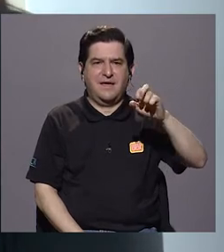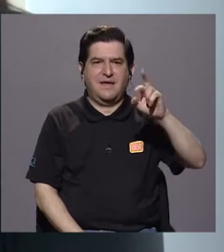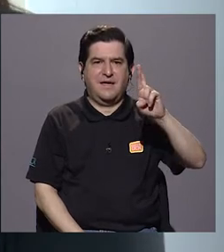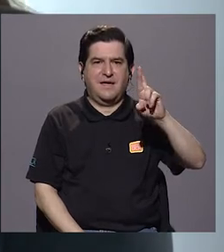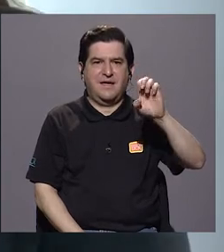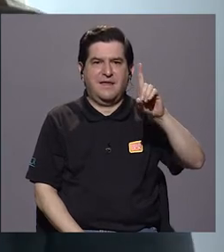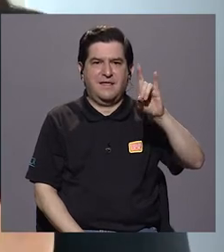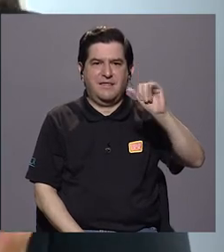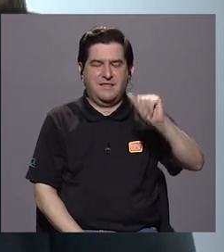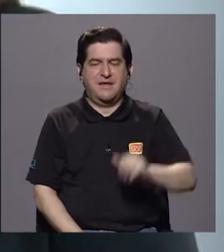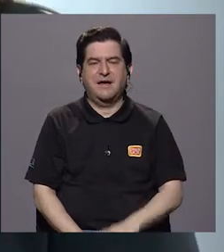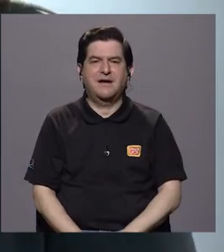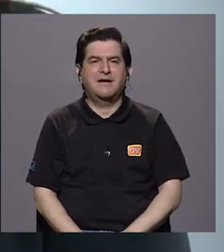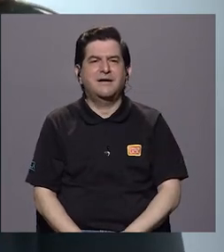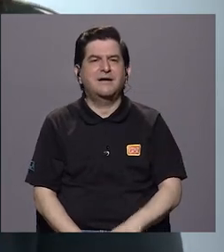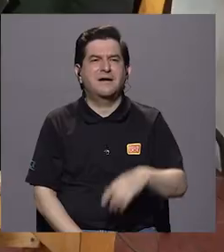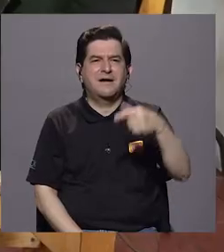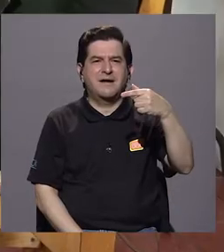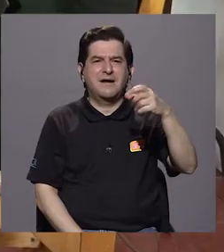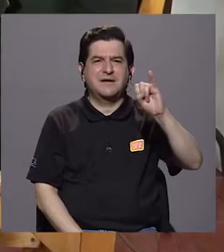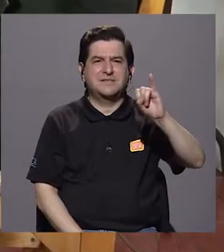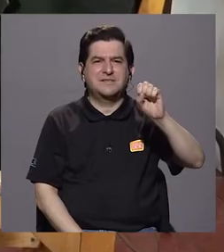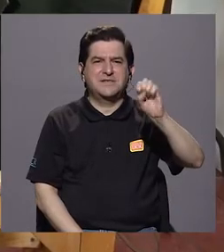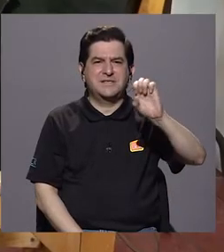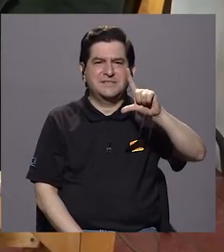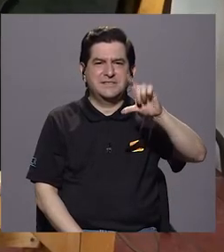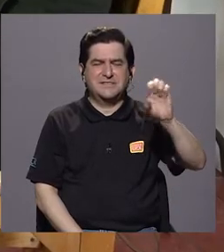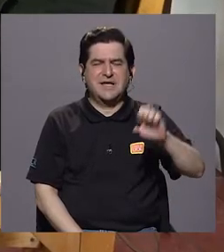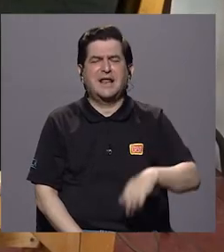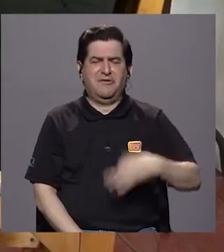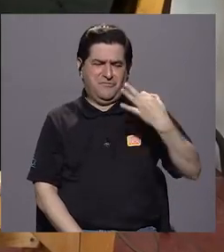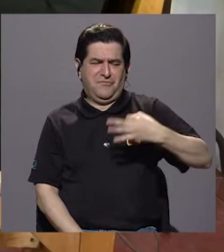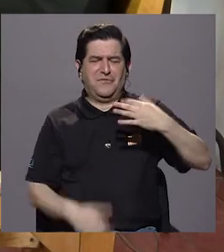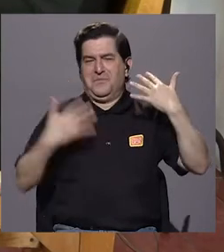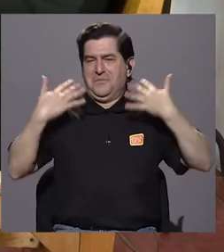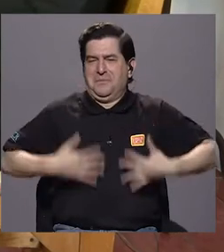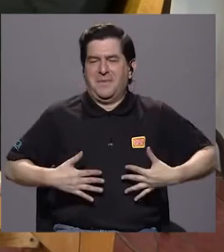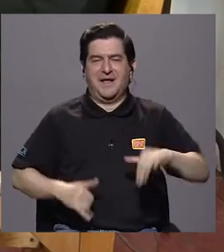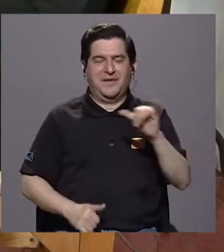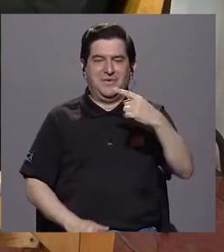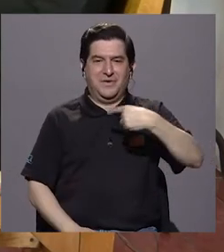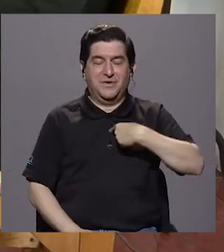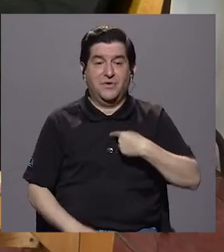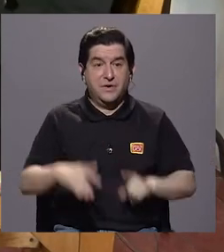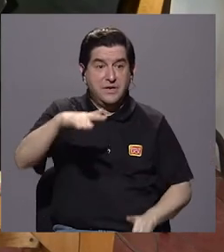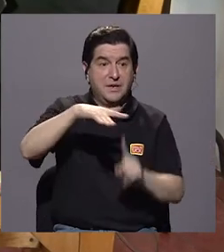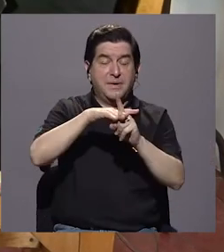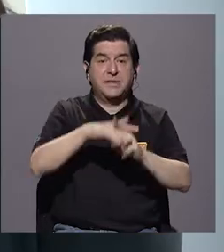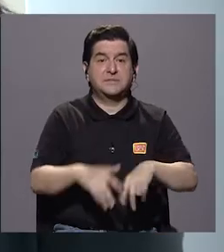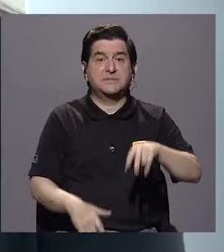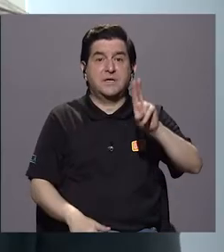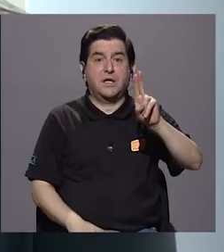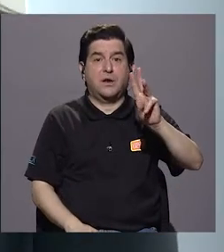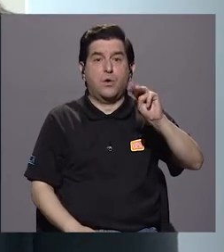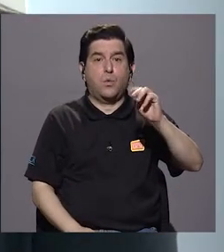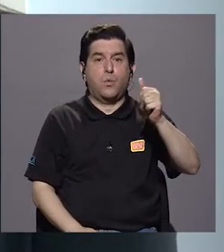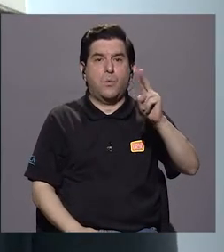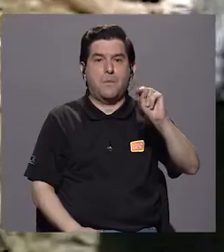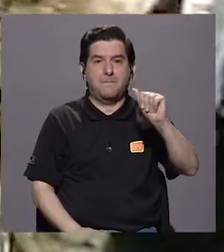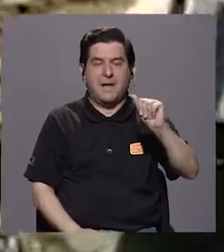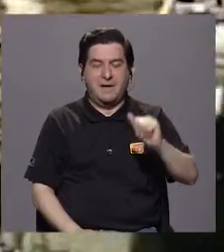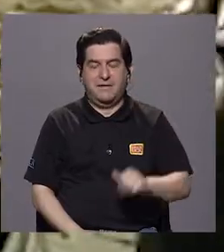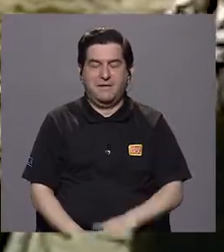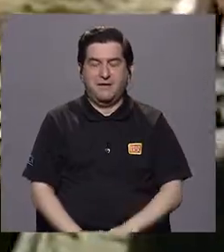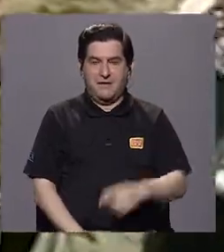Giselle se vestía así muy formalita, como ando yo hoy. Y al salir Elena Umaña, con esos chores y esas botas y